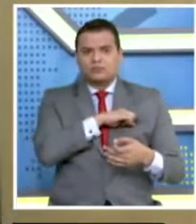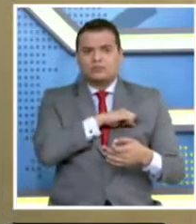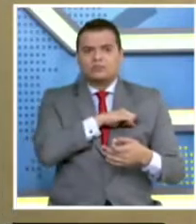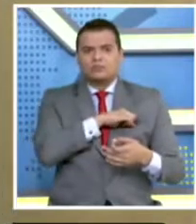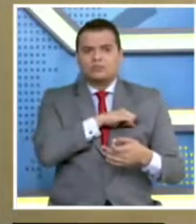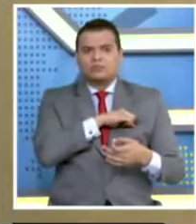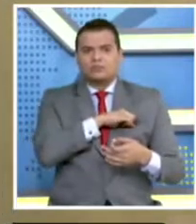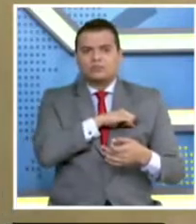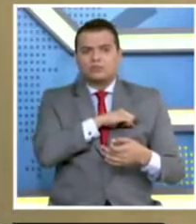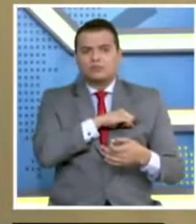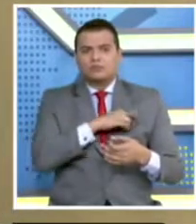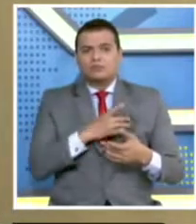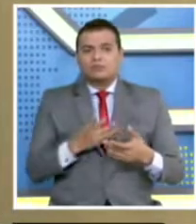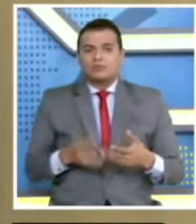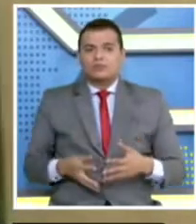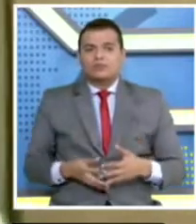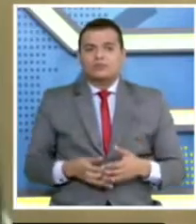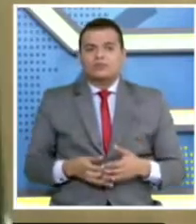Es imposible.